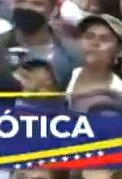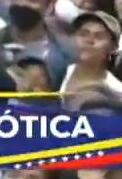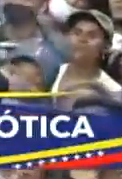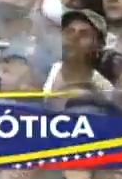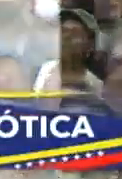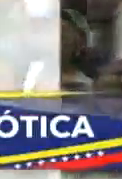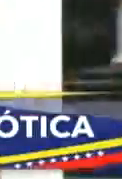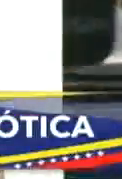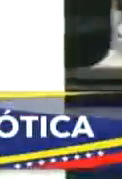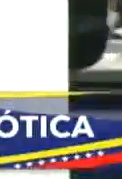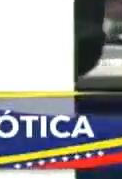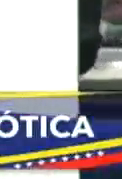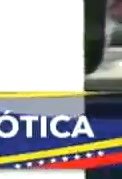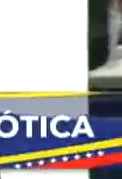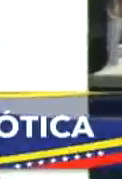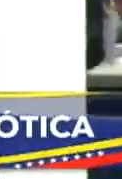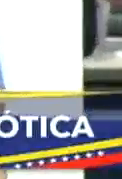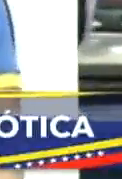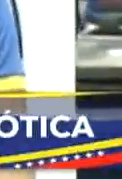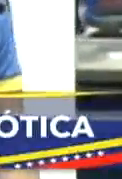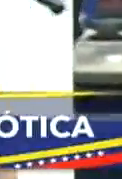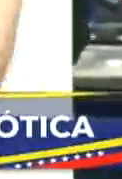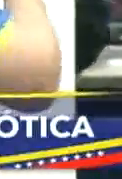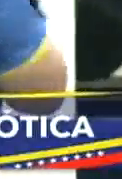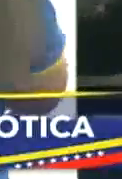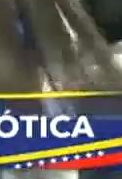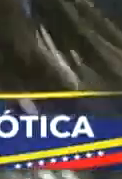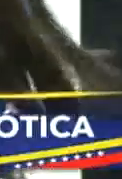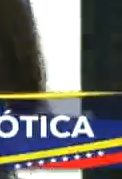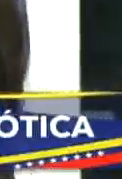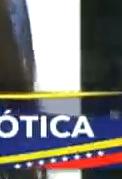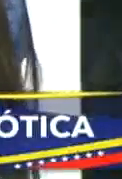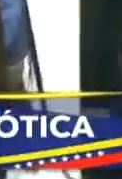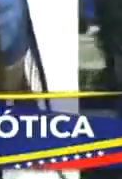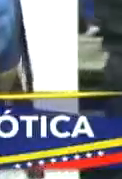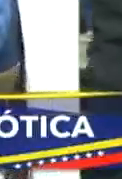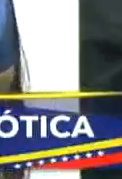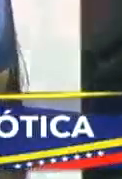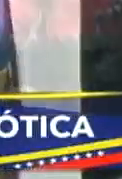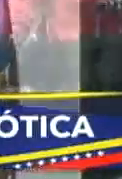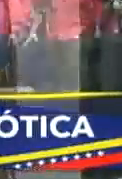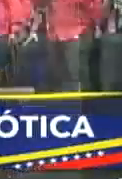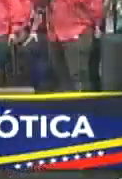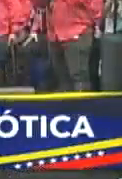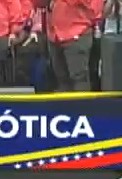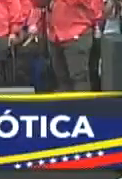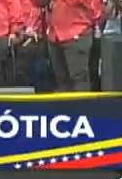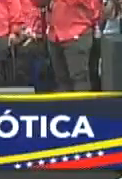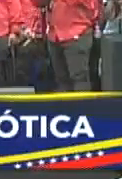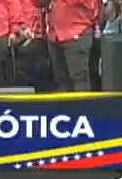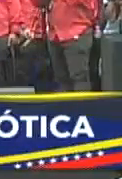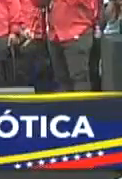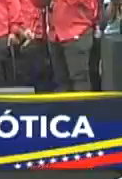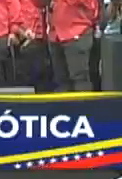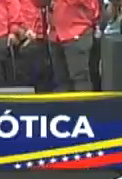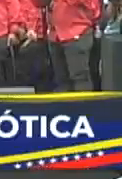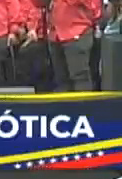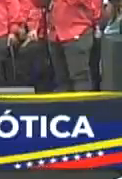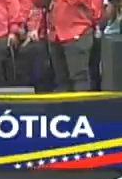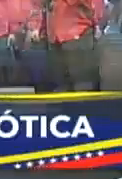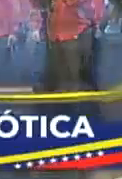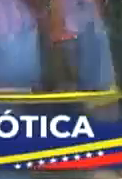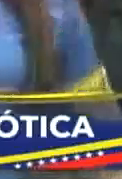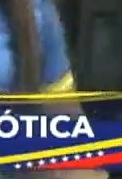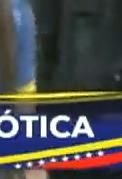Un saludo bolivariano y amoroso a nuestro presidente de la juventud, presidente Nicolás Maduro. Esta